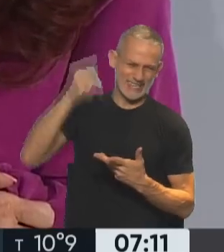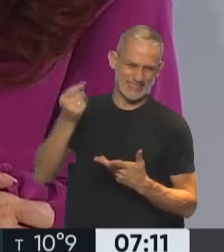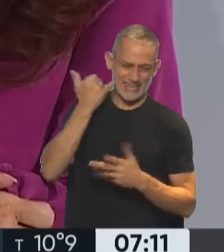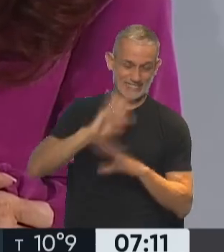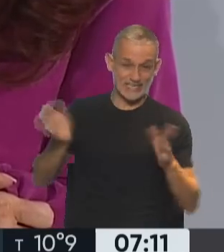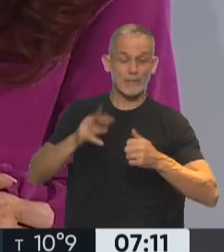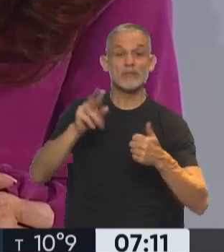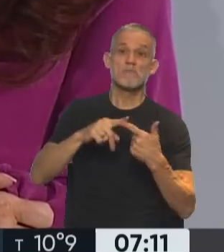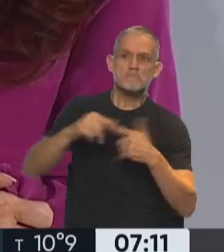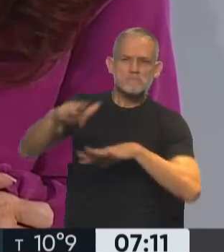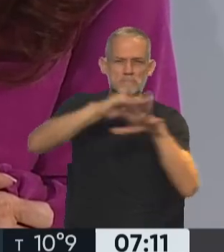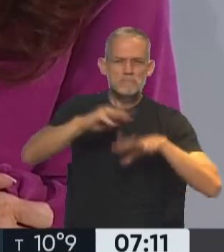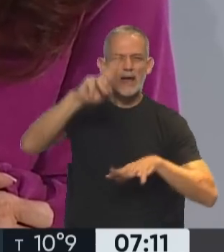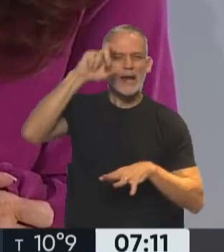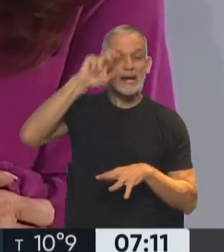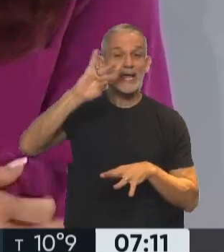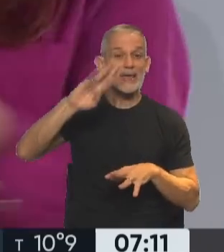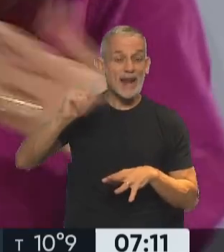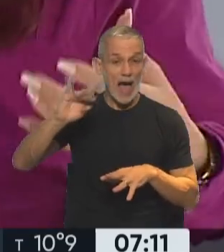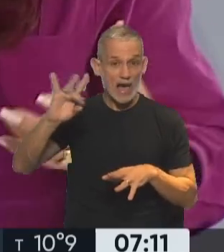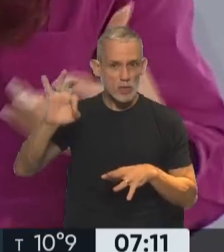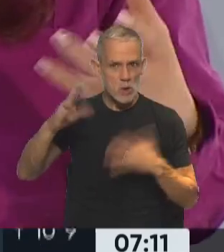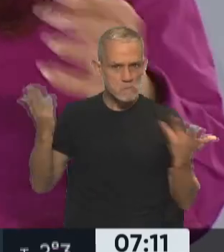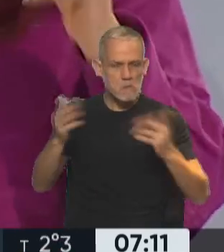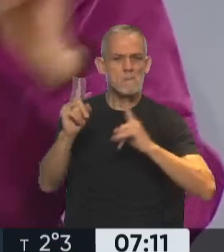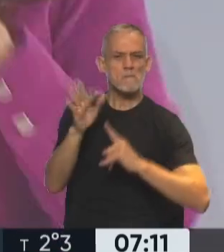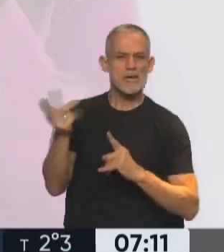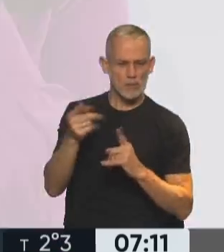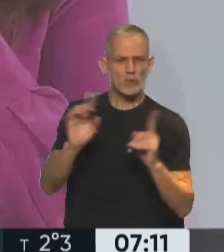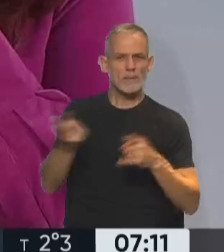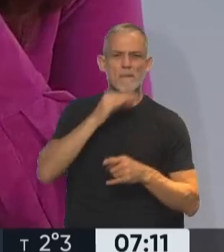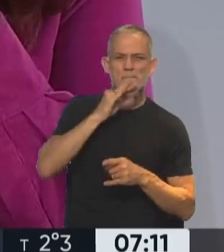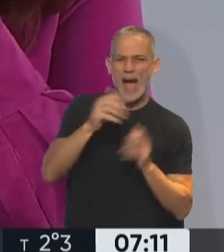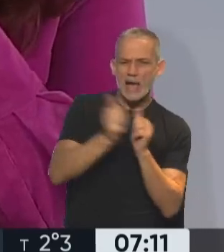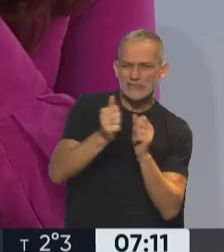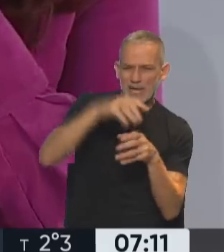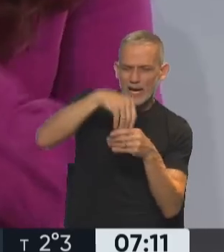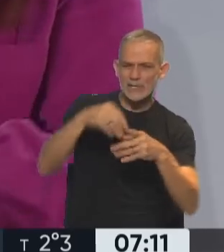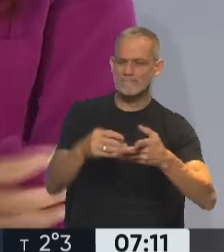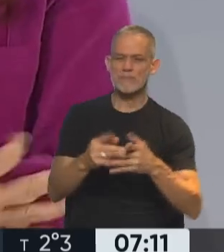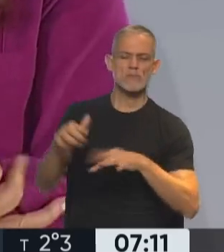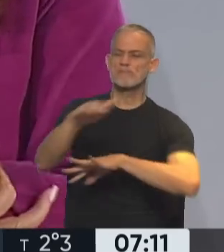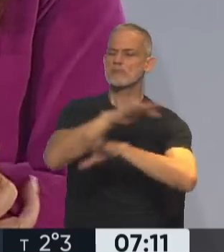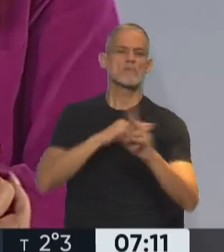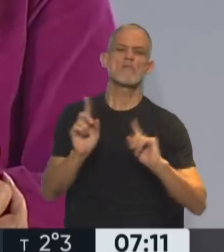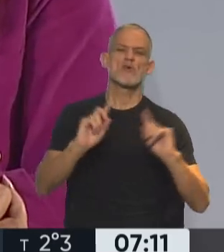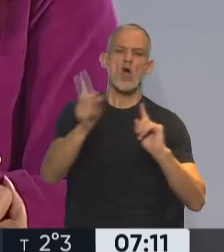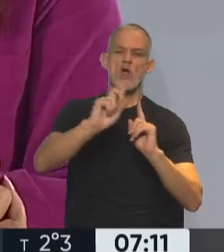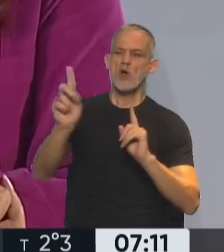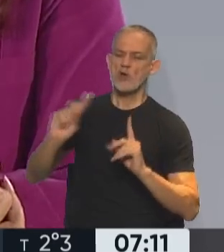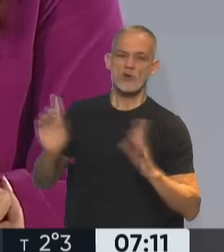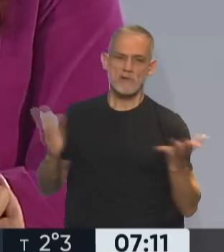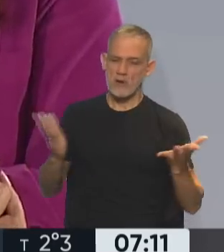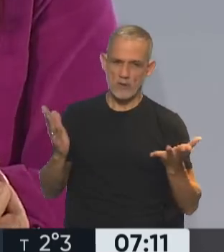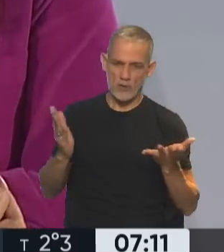Martín Redrado, se lo daba casi como un hecho la llegada de un hombre muy cercano a Sergio Massa. Nada de todo eso llegó